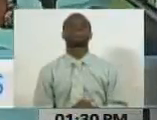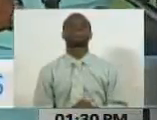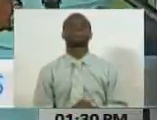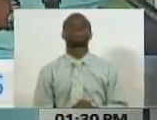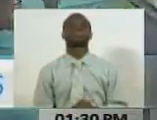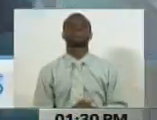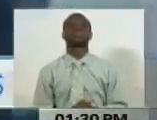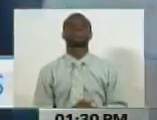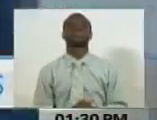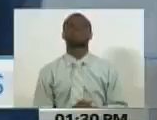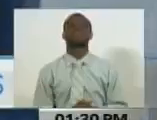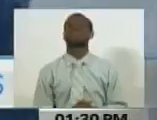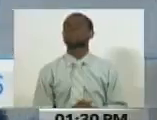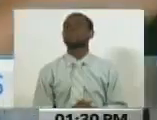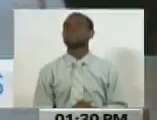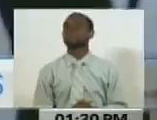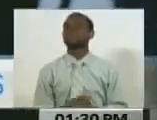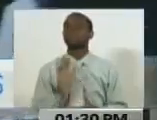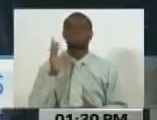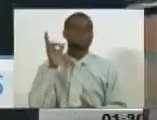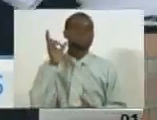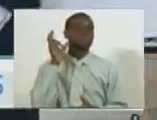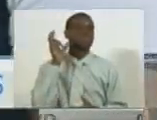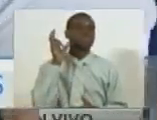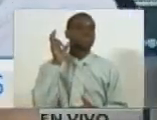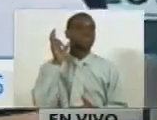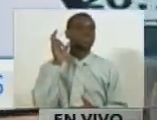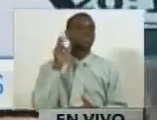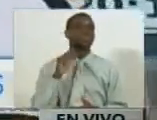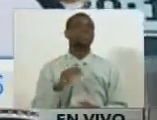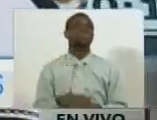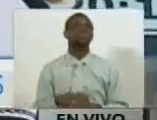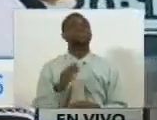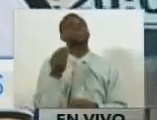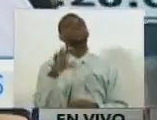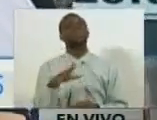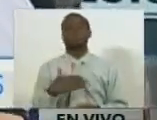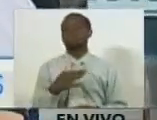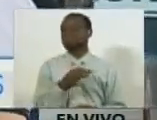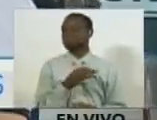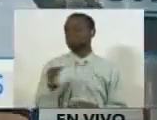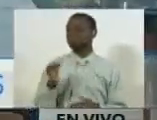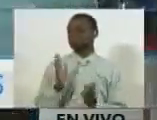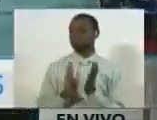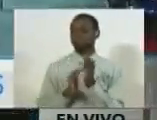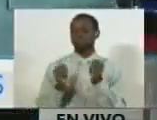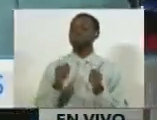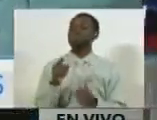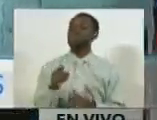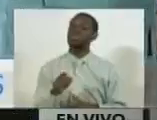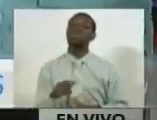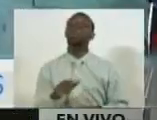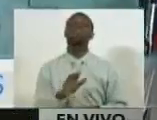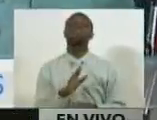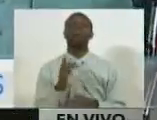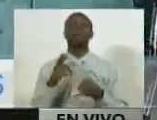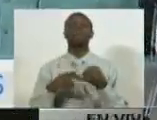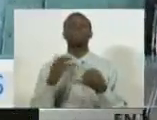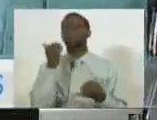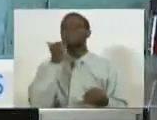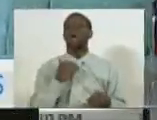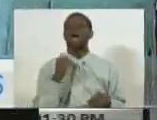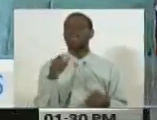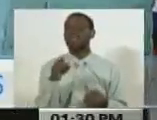El vocero municipal de la parroquia. Qué bueno, Francisco, excelente. Bueno, Gisela, tú eres del